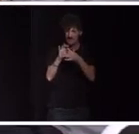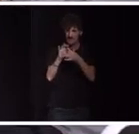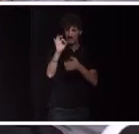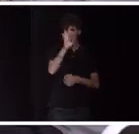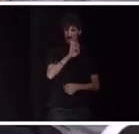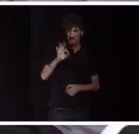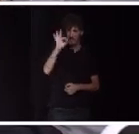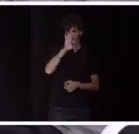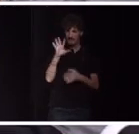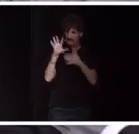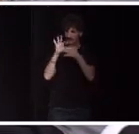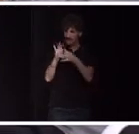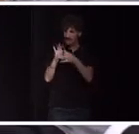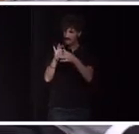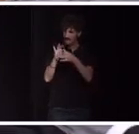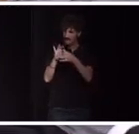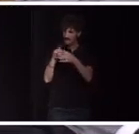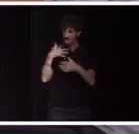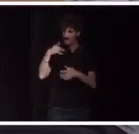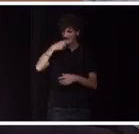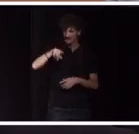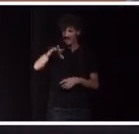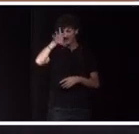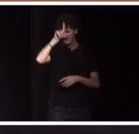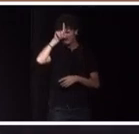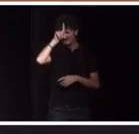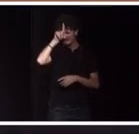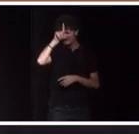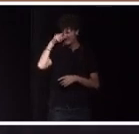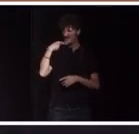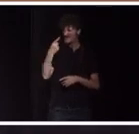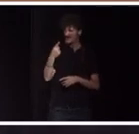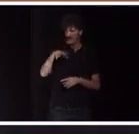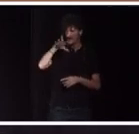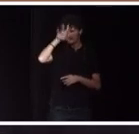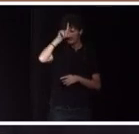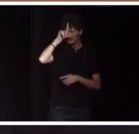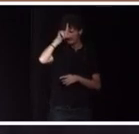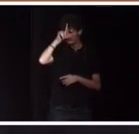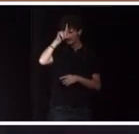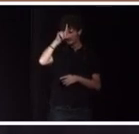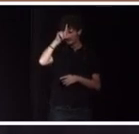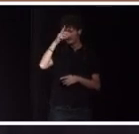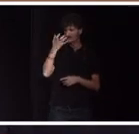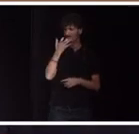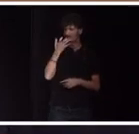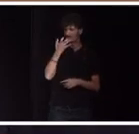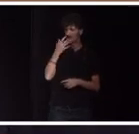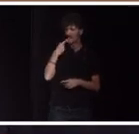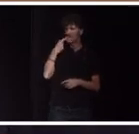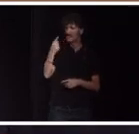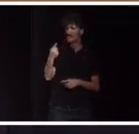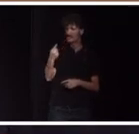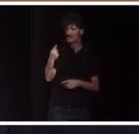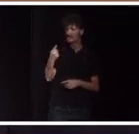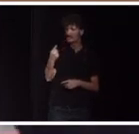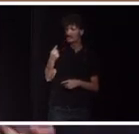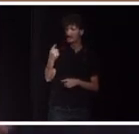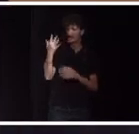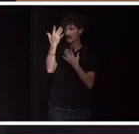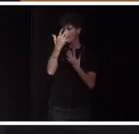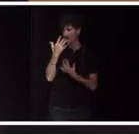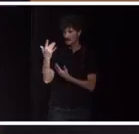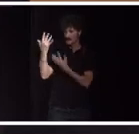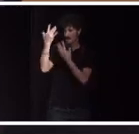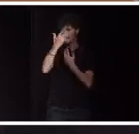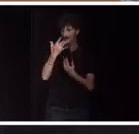a convidar a que nos arrepintamos, a que no perdamos, nos vienen a convidar a indefinirnos